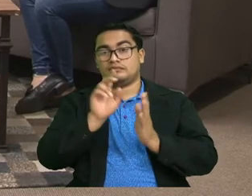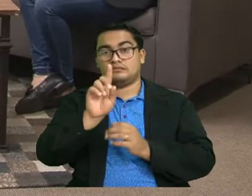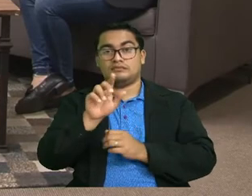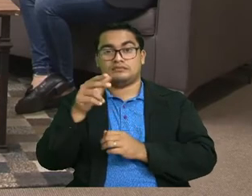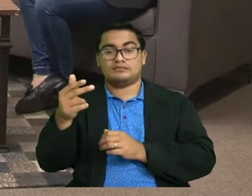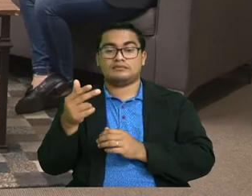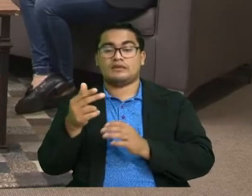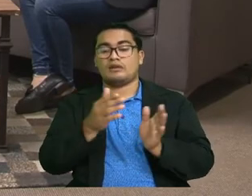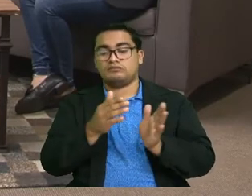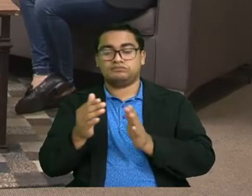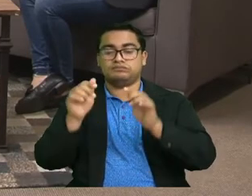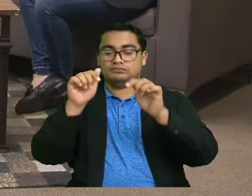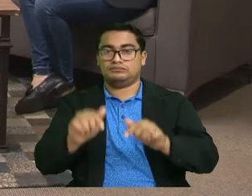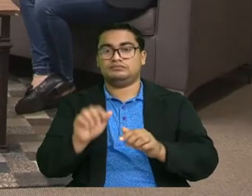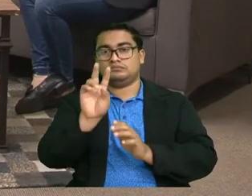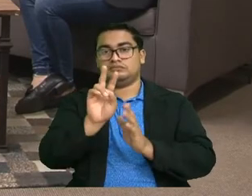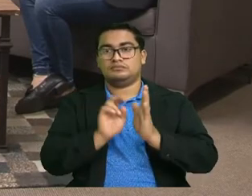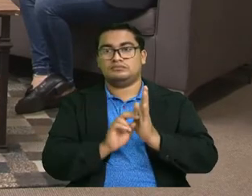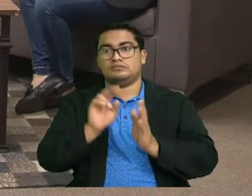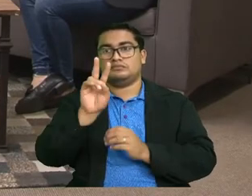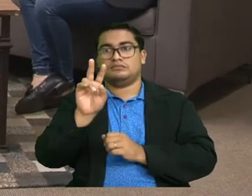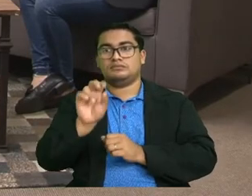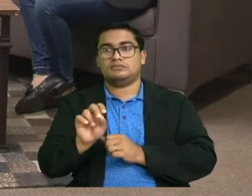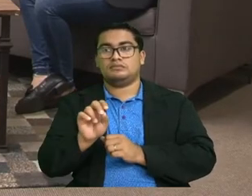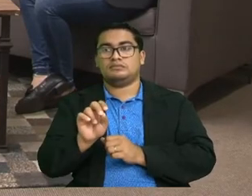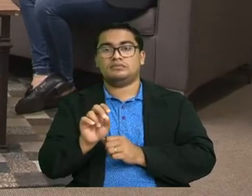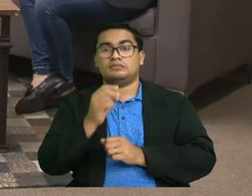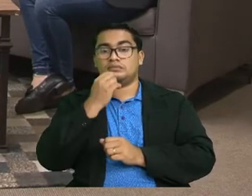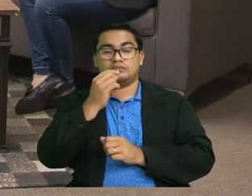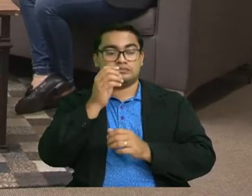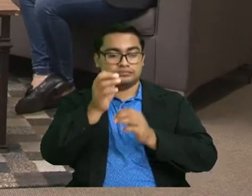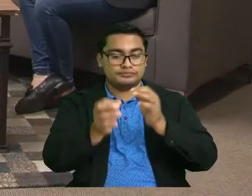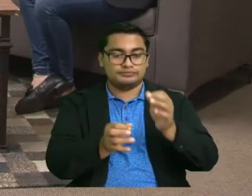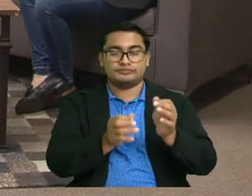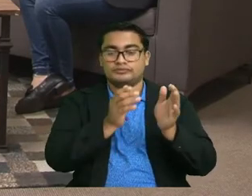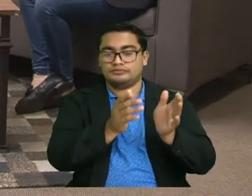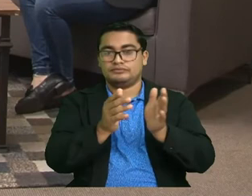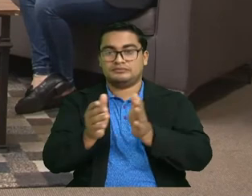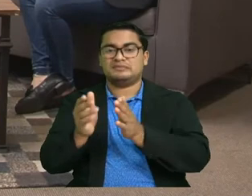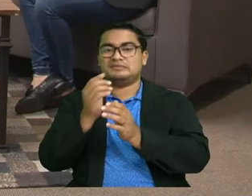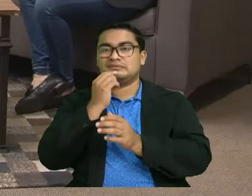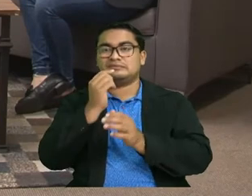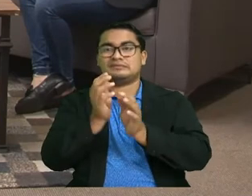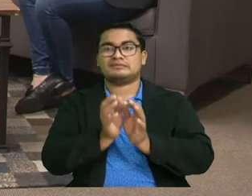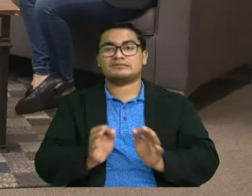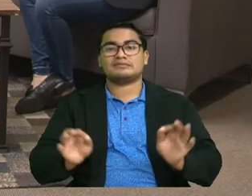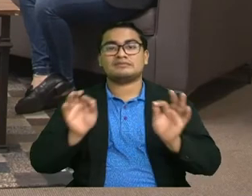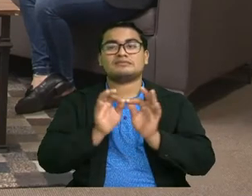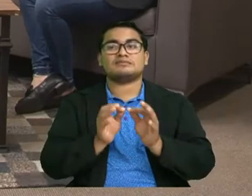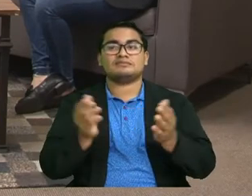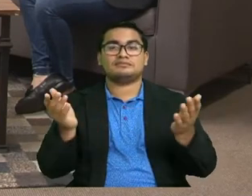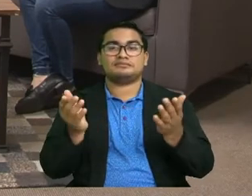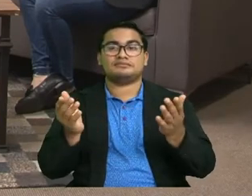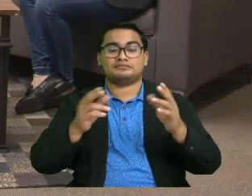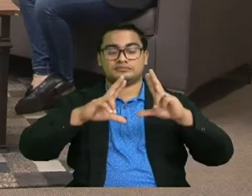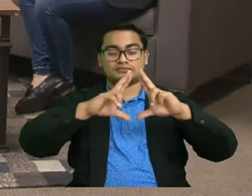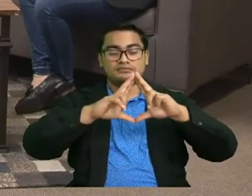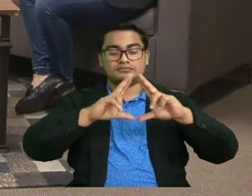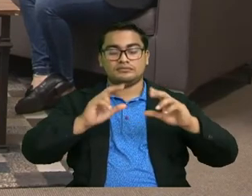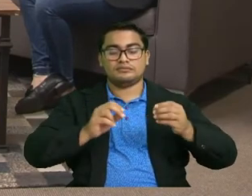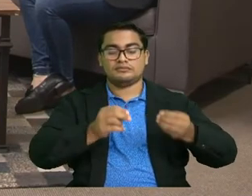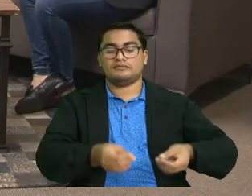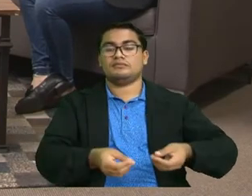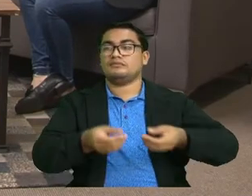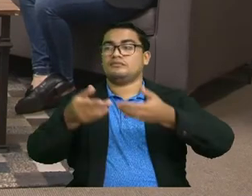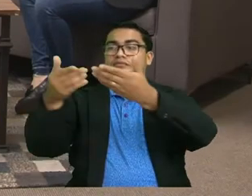el 2020 estamos puntualizando. No dejamos por fuera la parte de la exportación, que es importante. El año